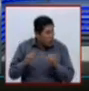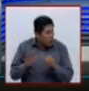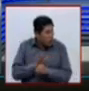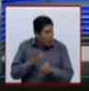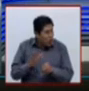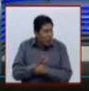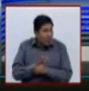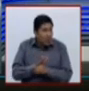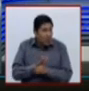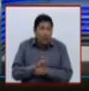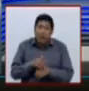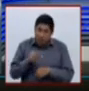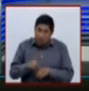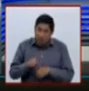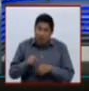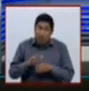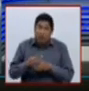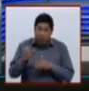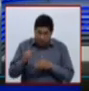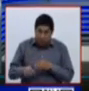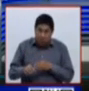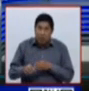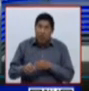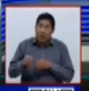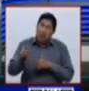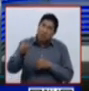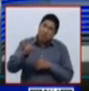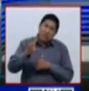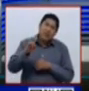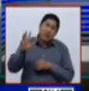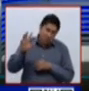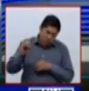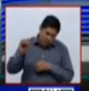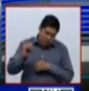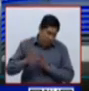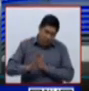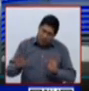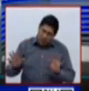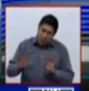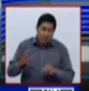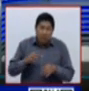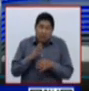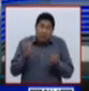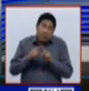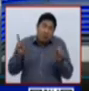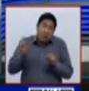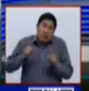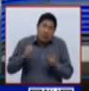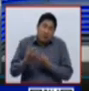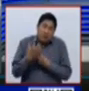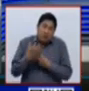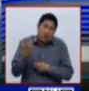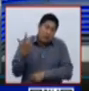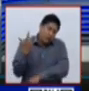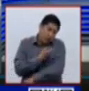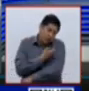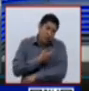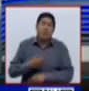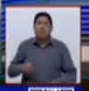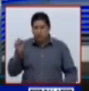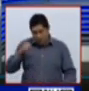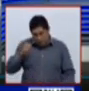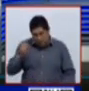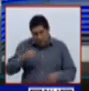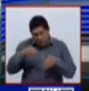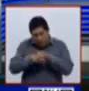últimos aquí partidos. Tenemos, por ejemplo, todavía el 100% de aforo, ¿no? El 75%. Ah, ya, perfecto. Pero bien. Sí, obligatorio el carnet de vacunación. Eso sí, para